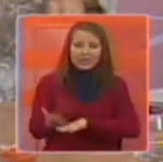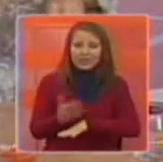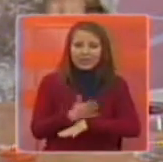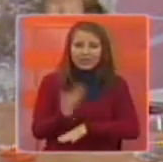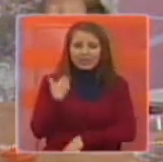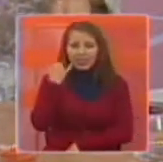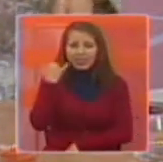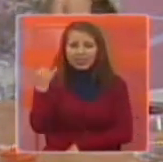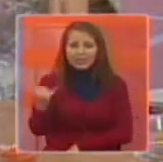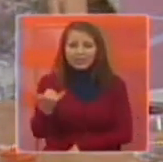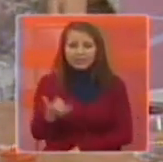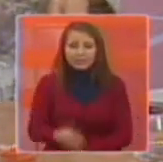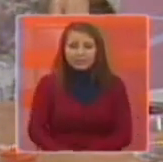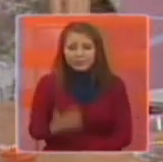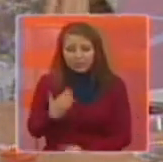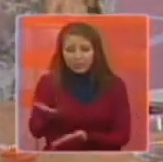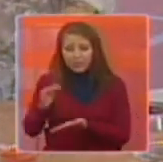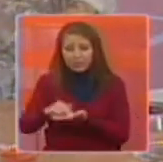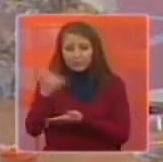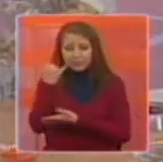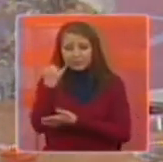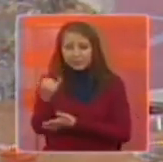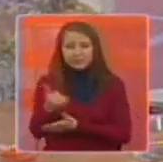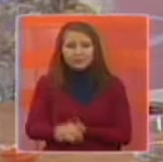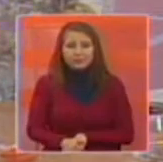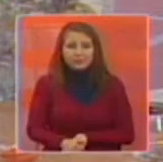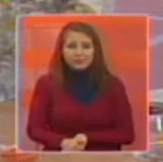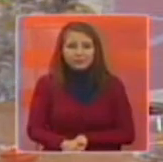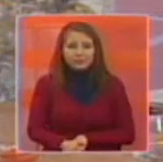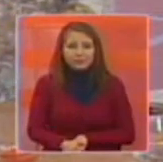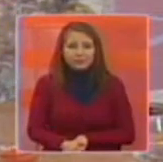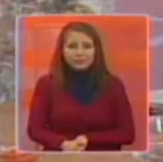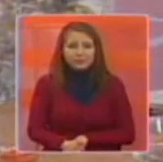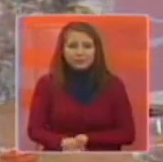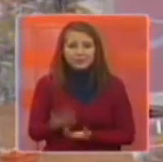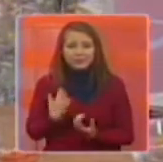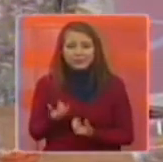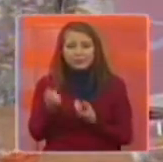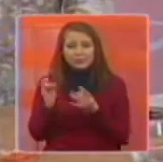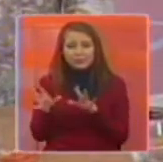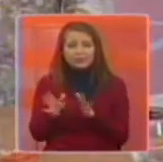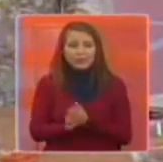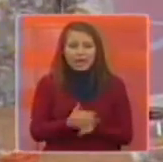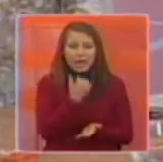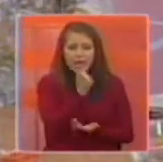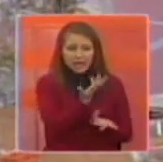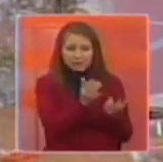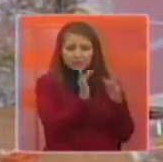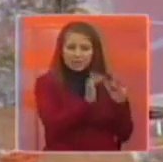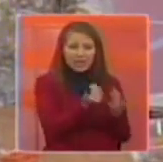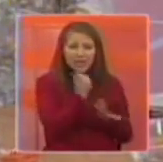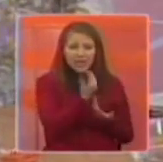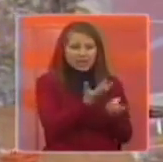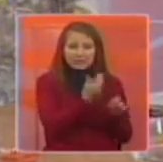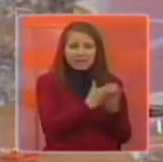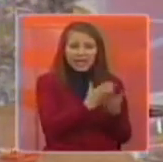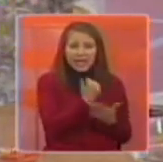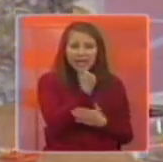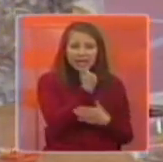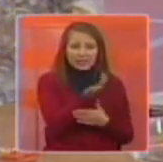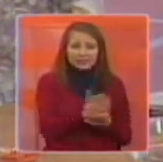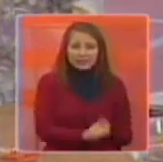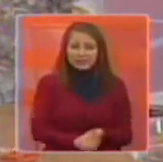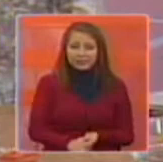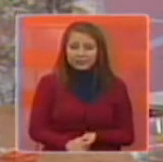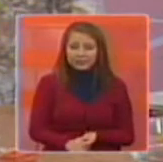le llamé. Y vuelvo a llamar. ¿Y cómo ha pasado? De suerte. ¿Quiere que le engría con algo? Claro. A ver. No